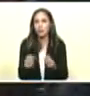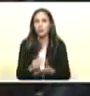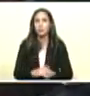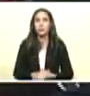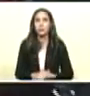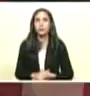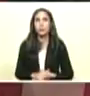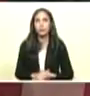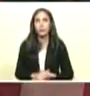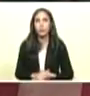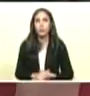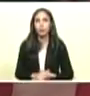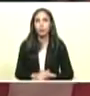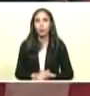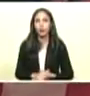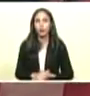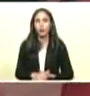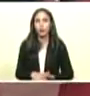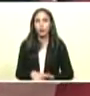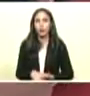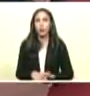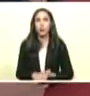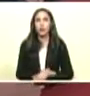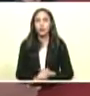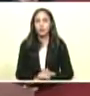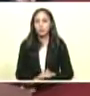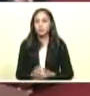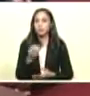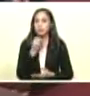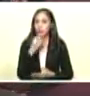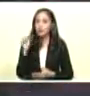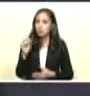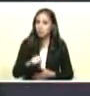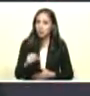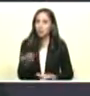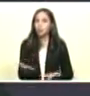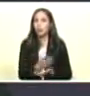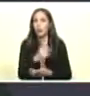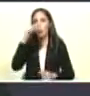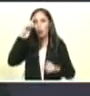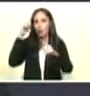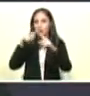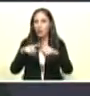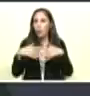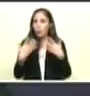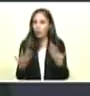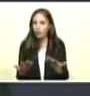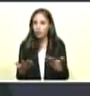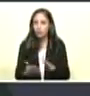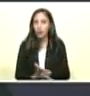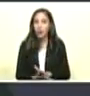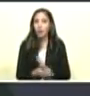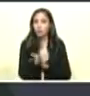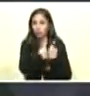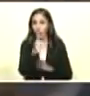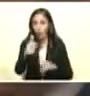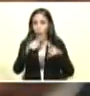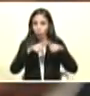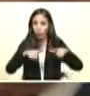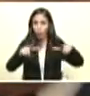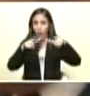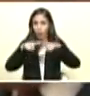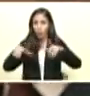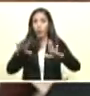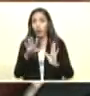presidente. Efectivamente, tal como usted lo ha manifestado, nuestra intención es constituir en cada centro educativo